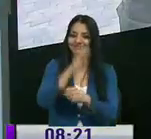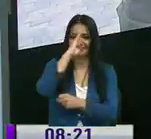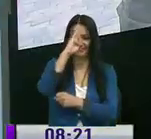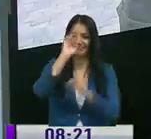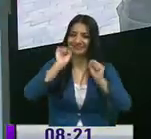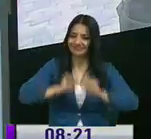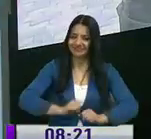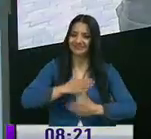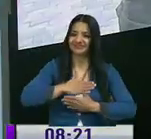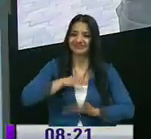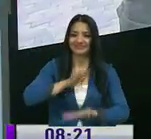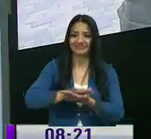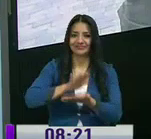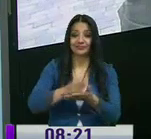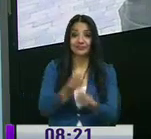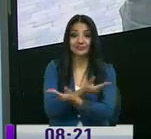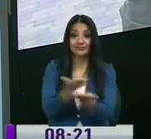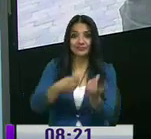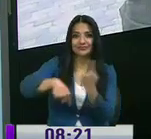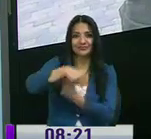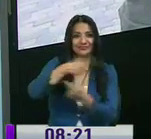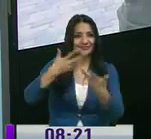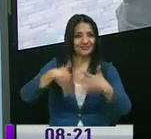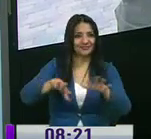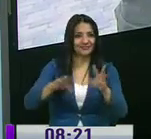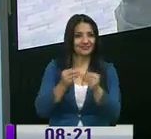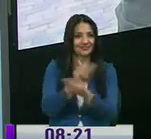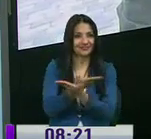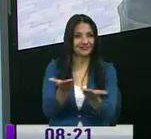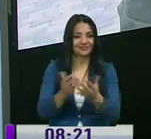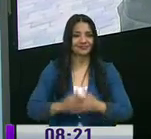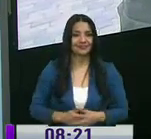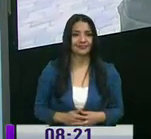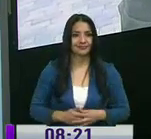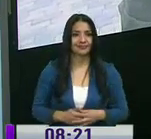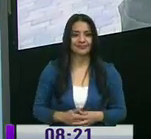Policía Nacional. Con esta información, Robert, yo me despido. Ustedes siguen con más en Estudios. Buenos días. Importante.